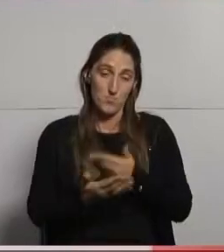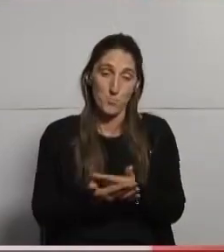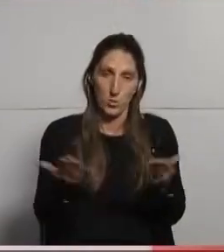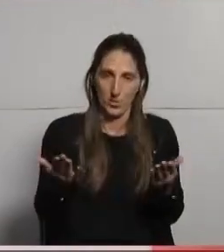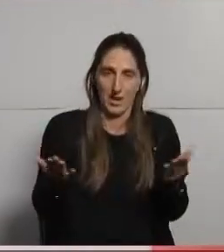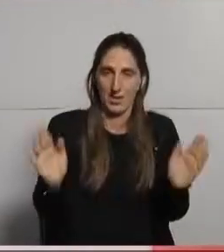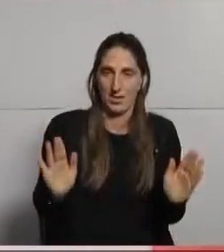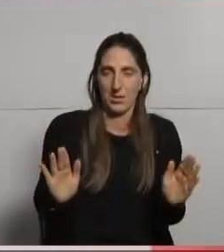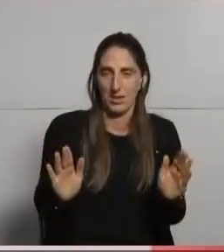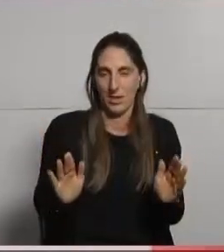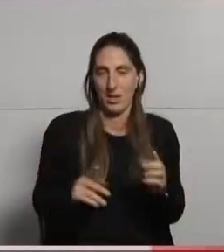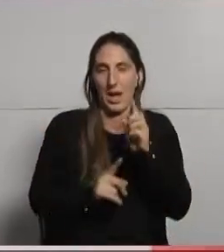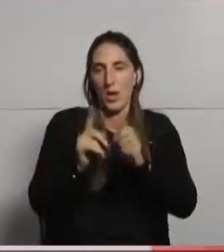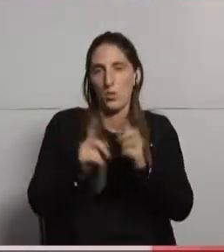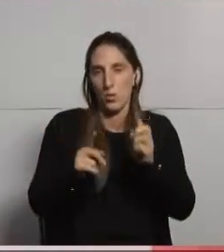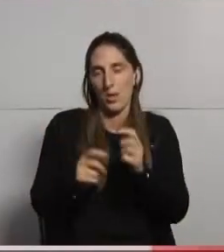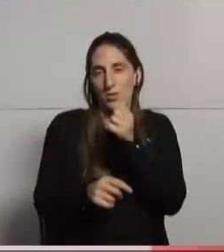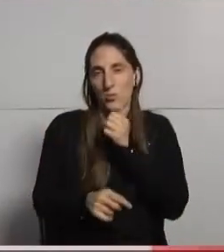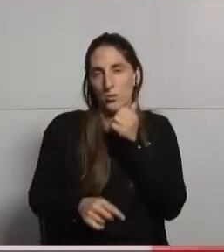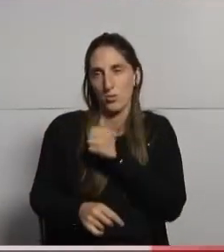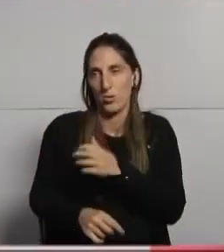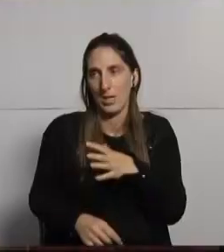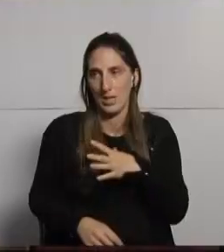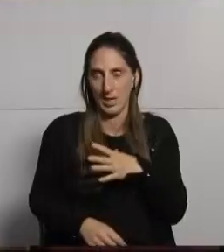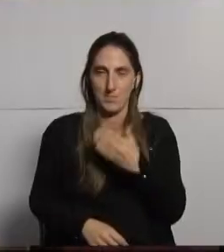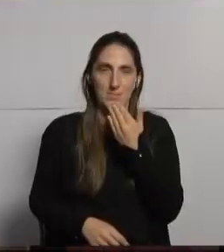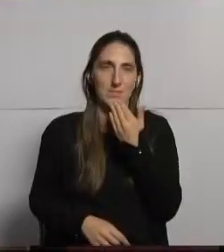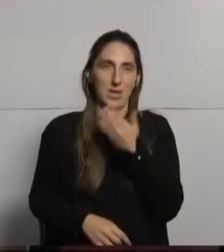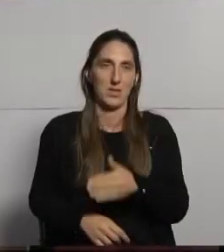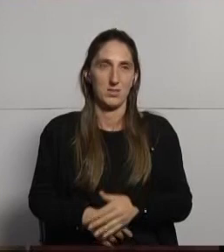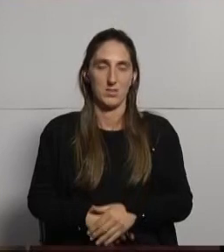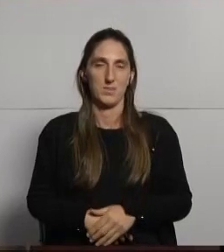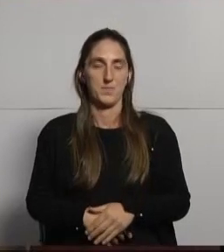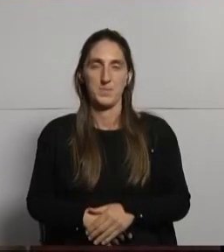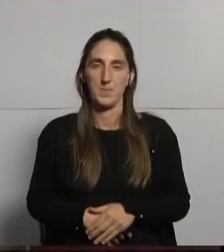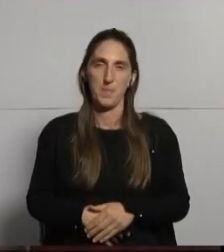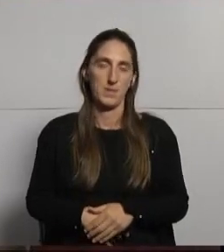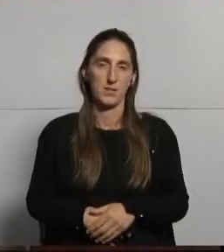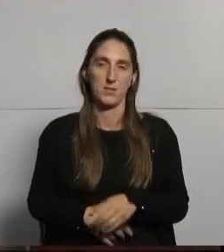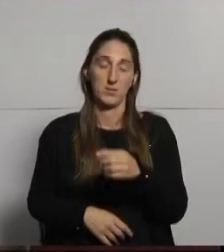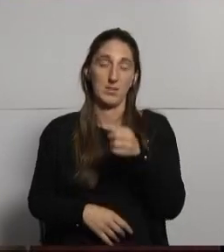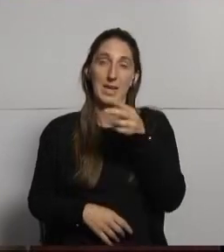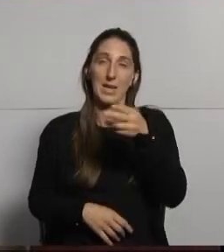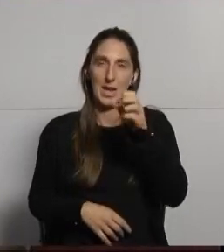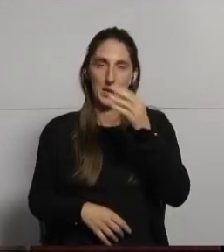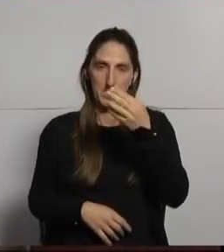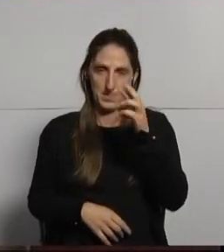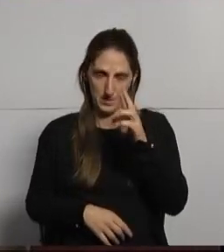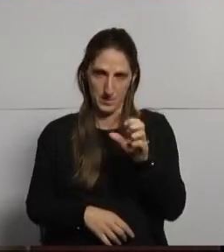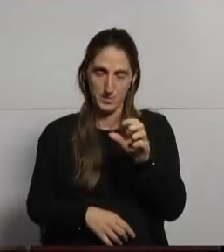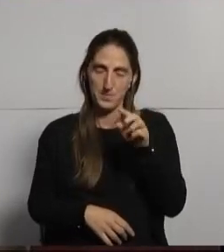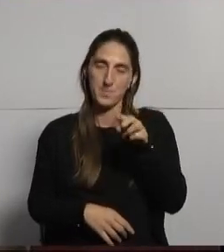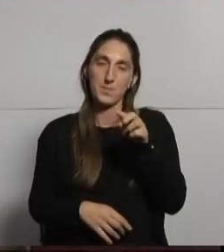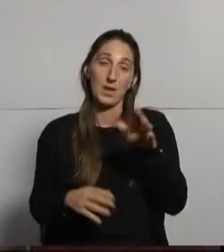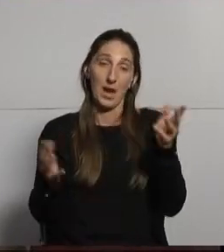caso, una muestra de alguna de las soluciones que tenemos. Muchas gracias. Gracias, Ever, por este rato. Pasó Ever Asaf de Arnaldo C. Castro. Y